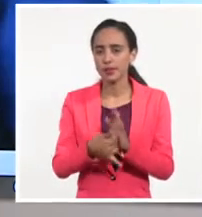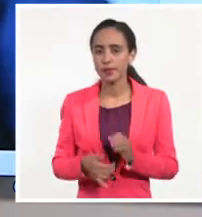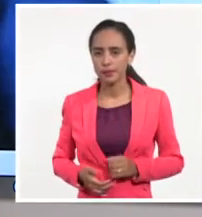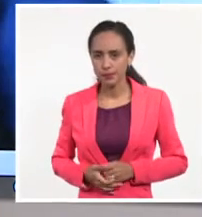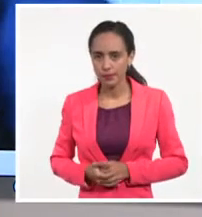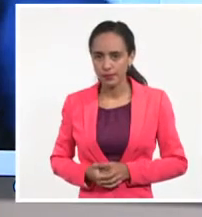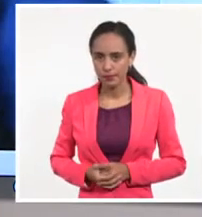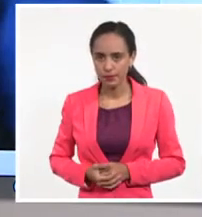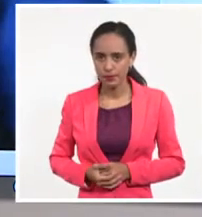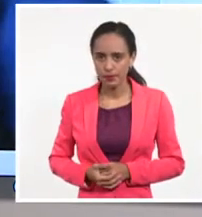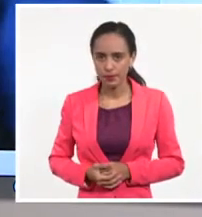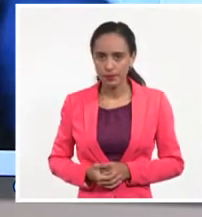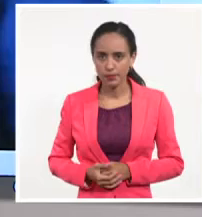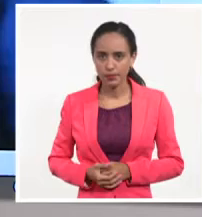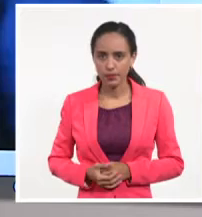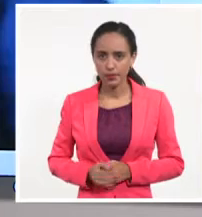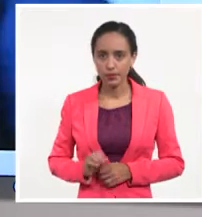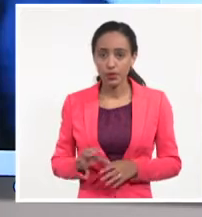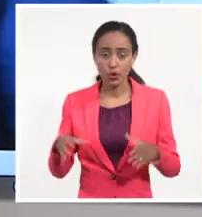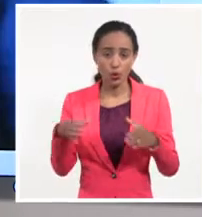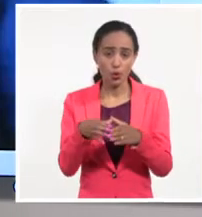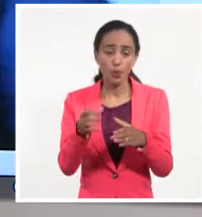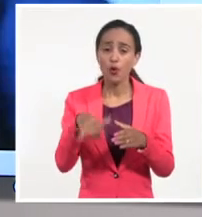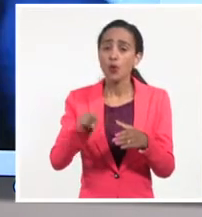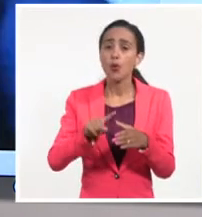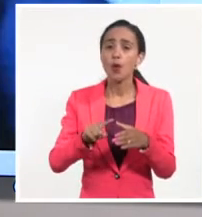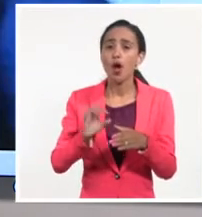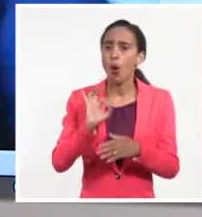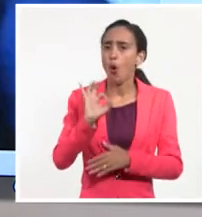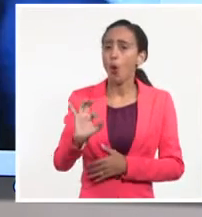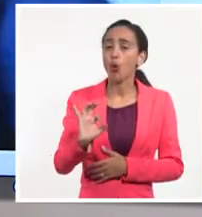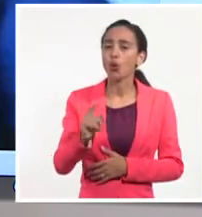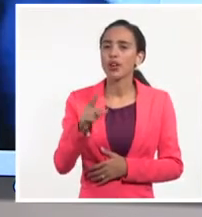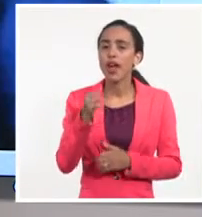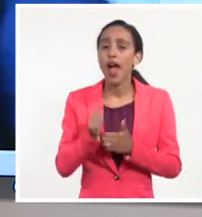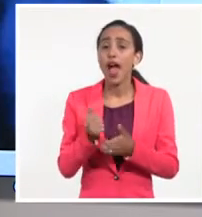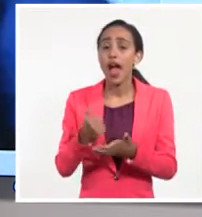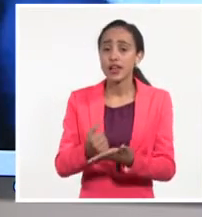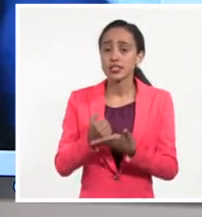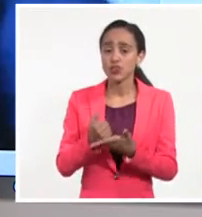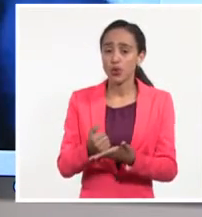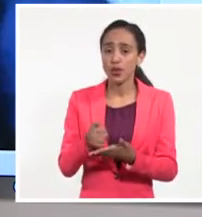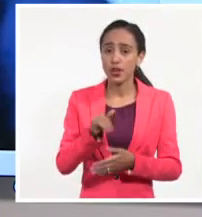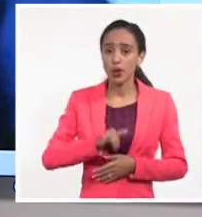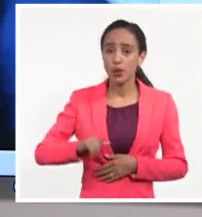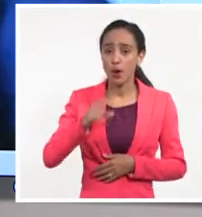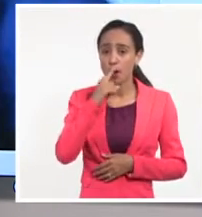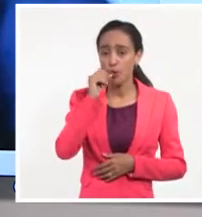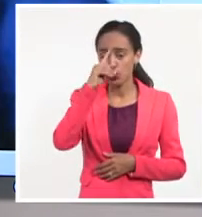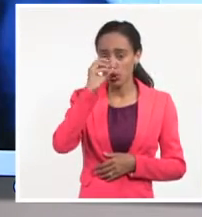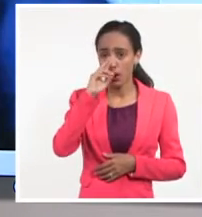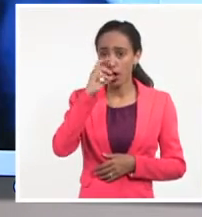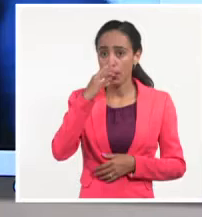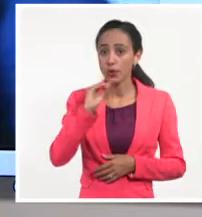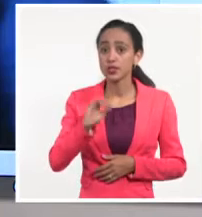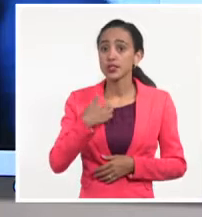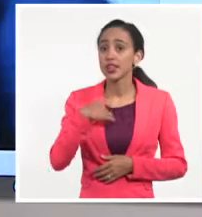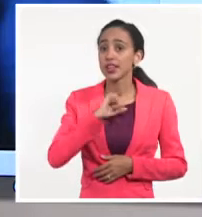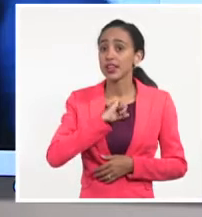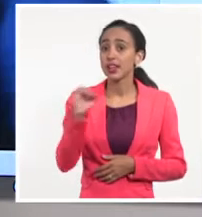tantas fantasías como el llamado Gabinete del Odio, hijos y asesores de Bolsonaro que inventaron, por ejemplo, que de ganar Lula